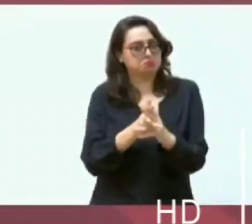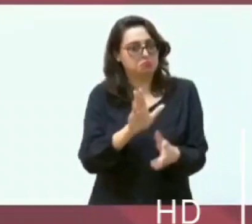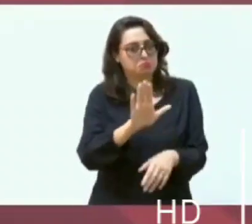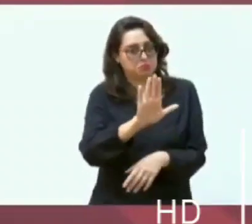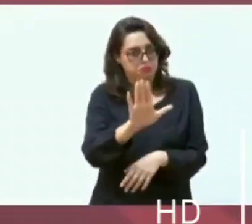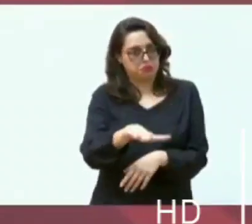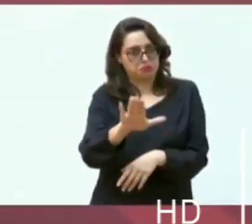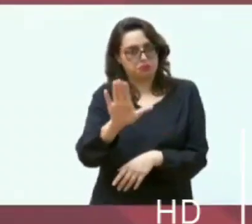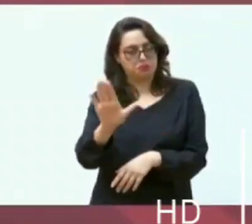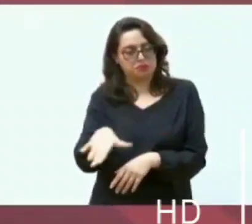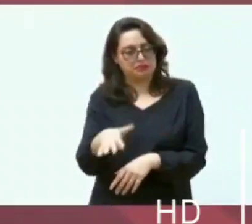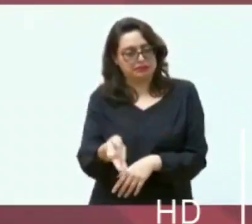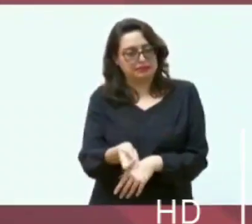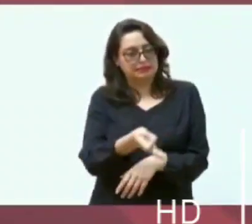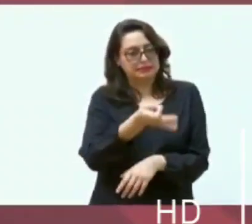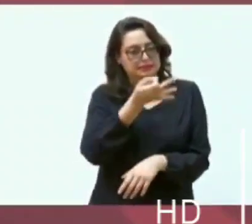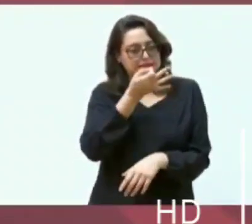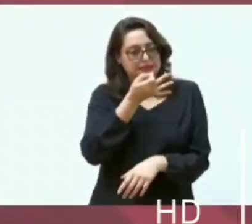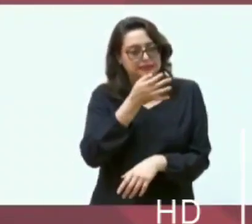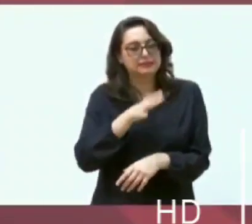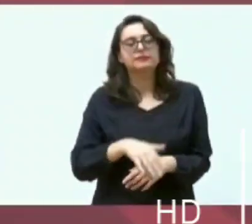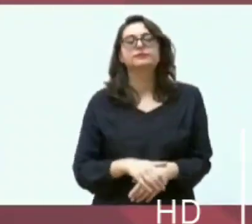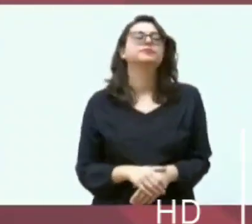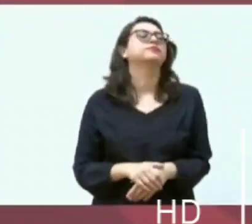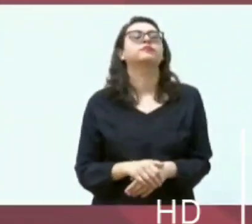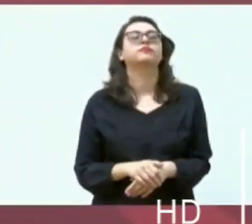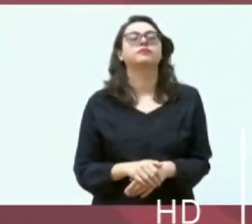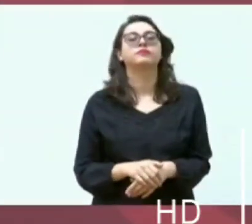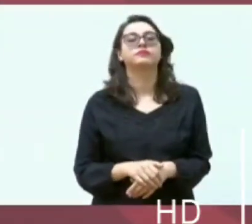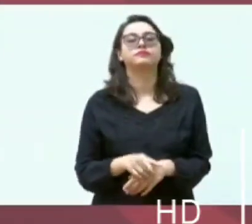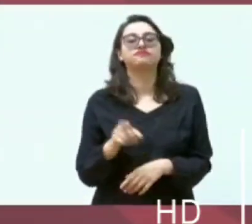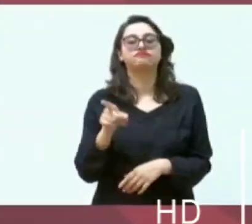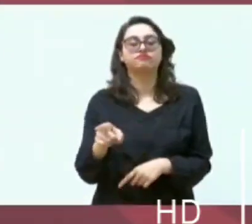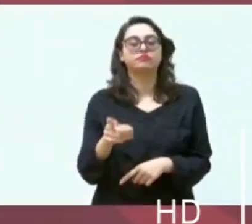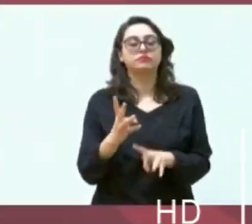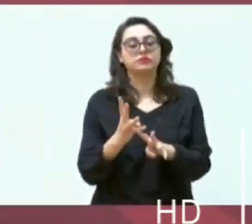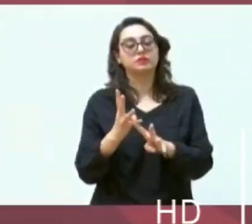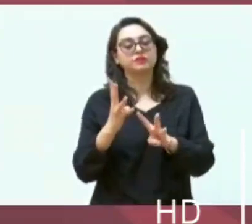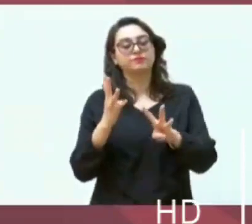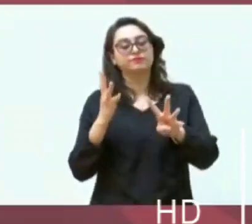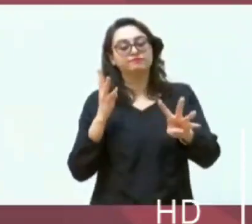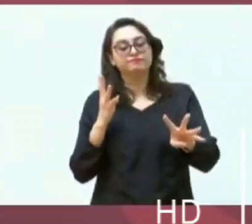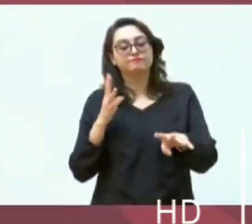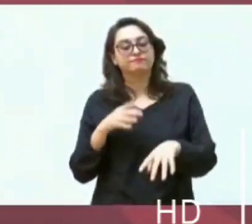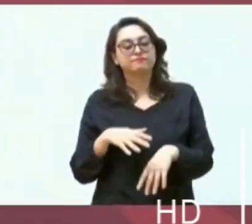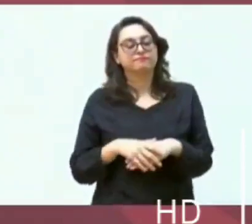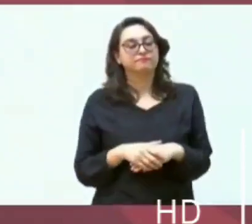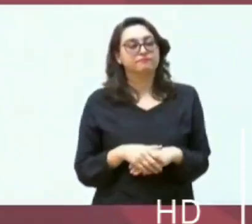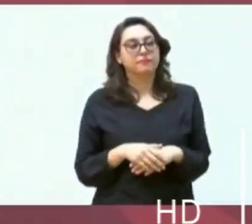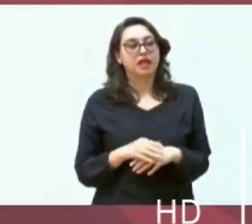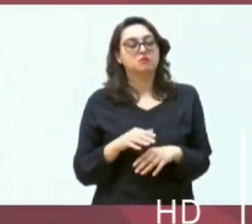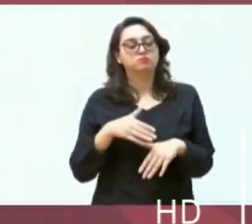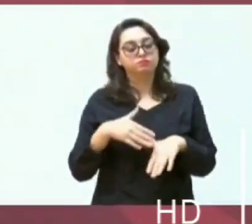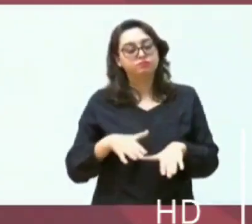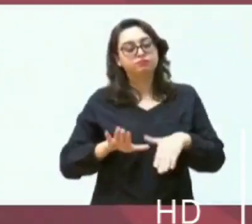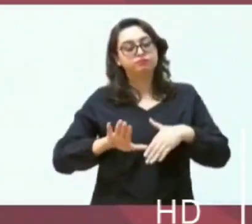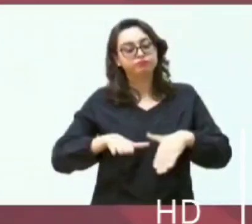fusilarlo, y iban formados y se hizo a un lado,